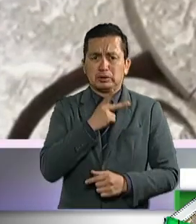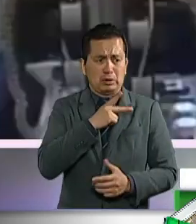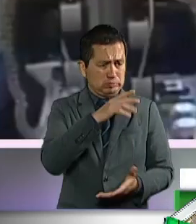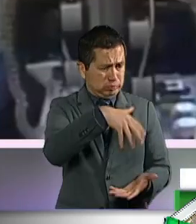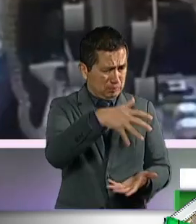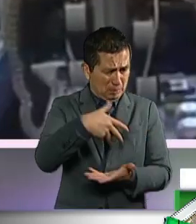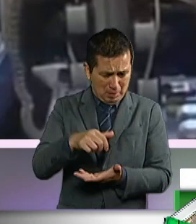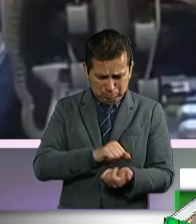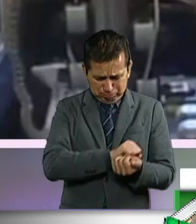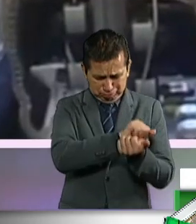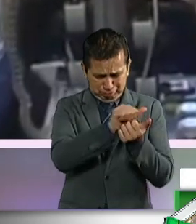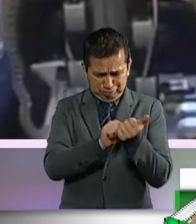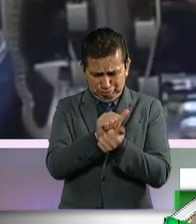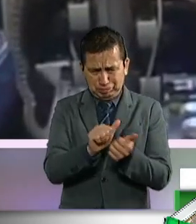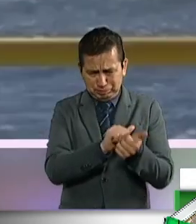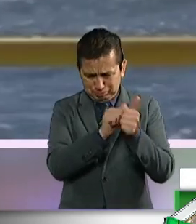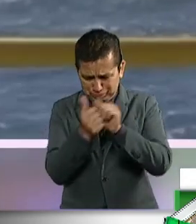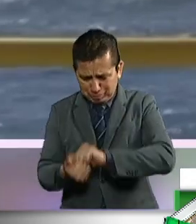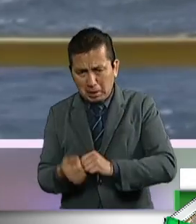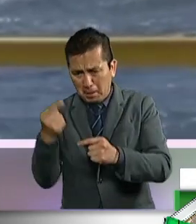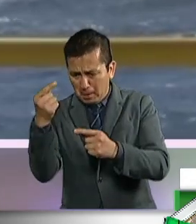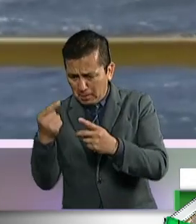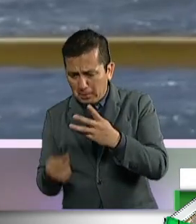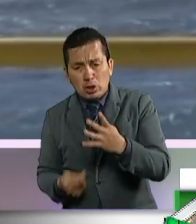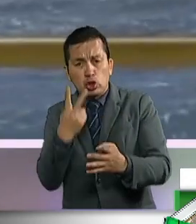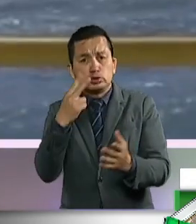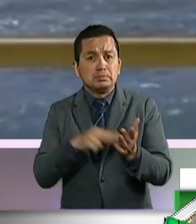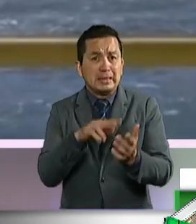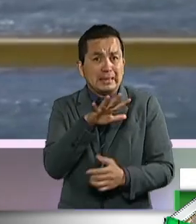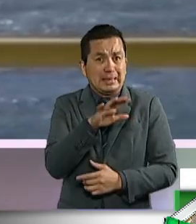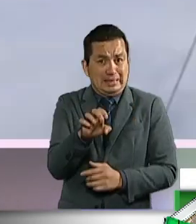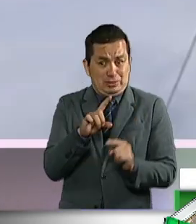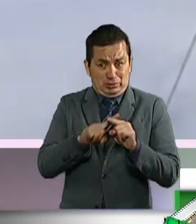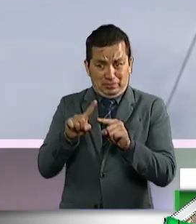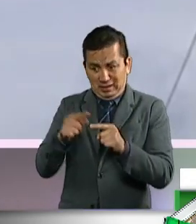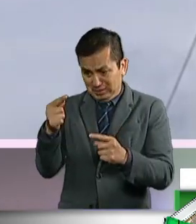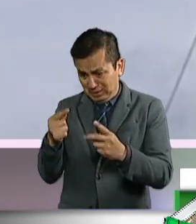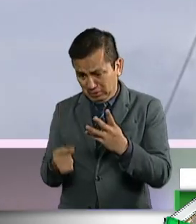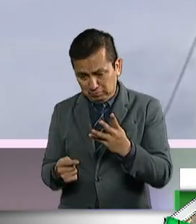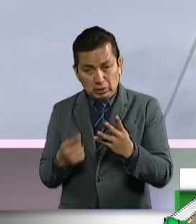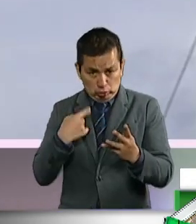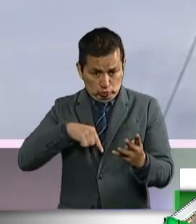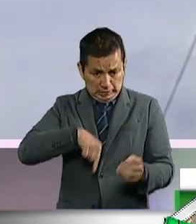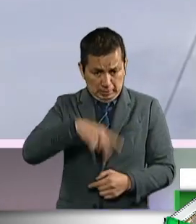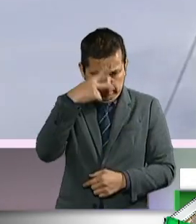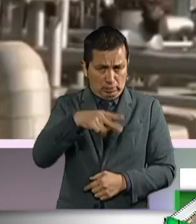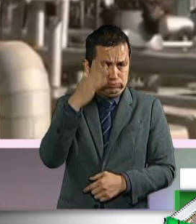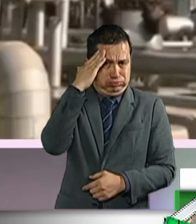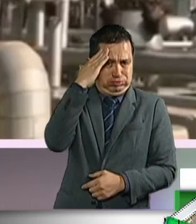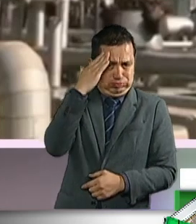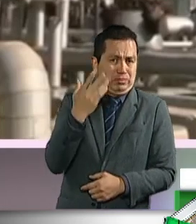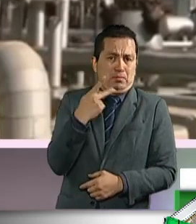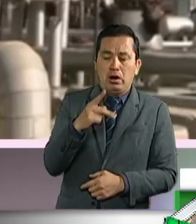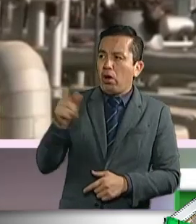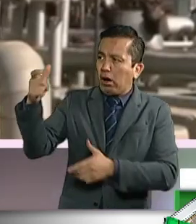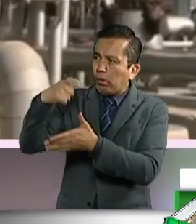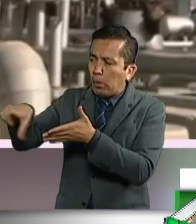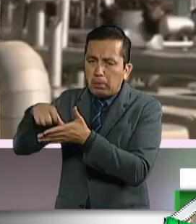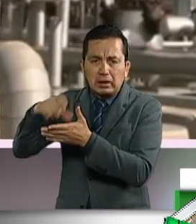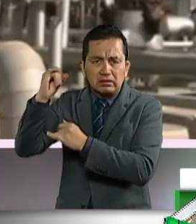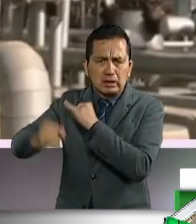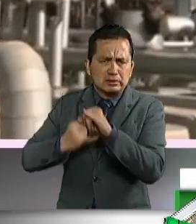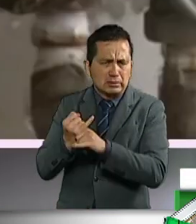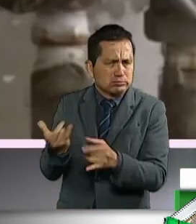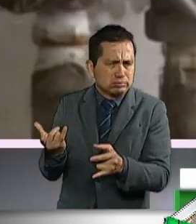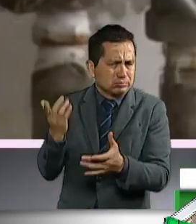2500 derivados de la petroquímica secundaria tenemos que lograr la sustitución de importaciones no solo de Estados Unidos